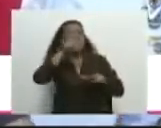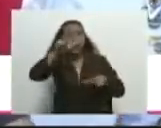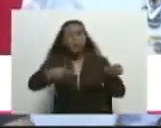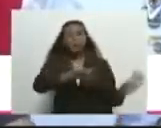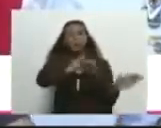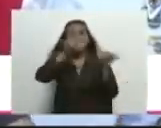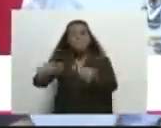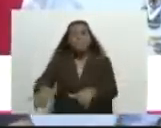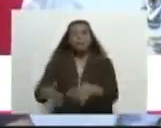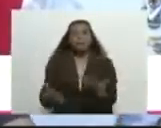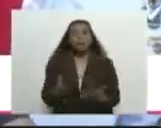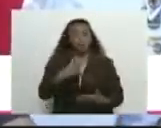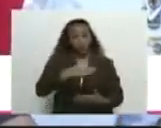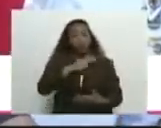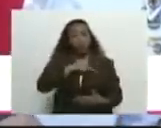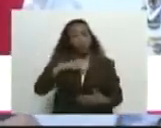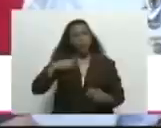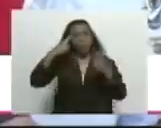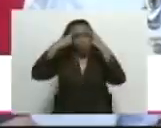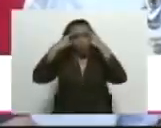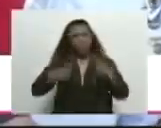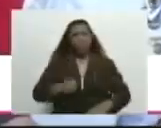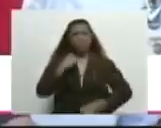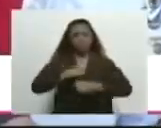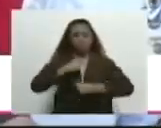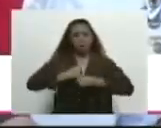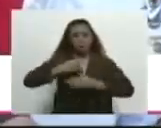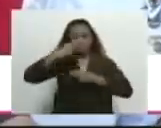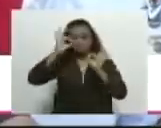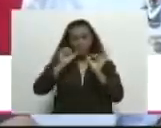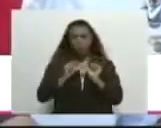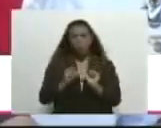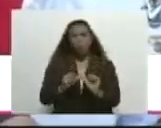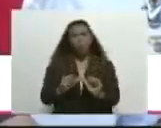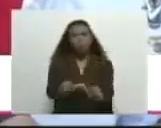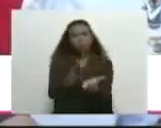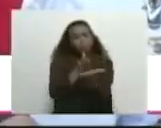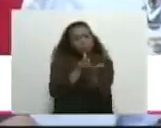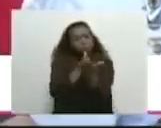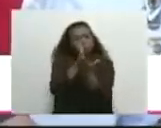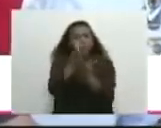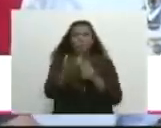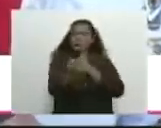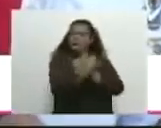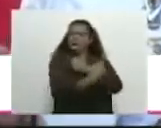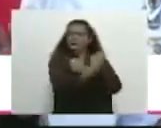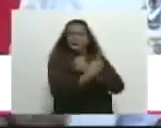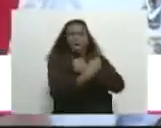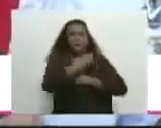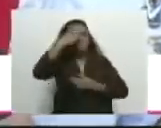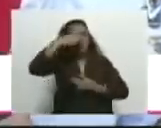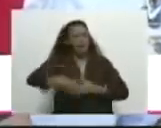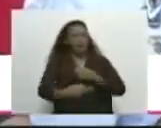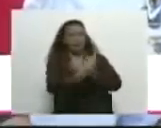Pues nosotros vamos a seguir cumpliendo nuestra tarea, mi comandante en jefe. Pueden atacarnos